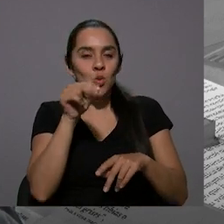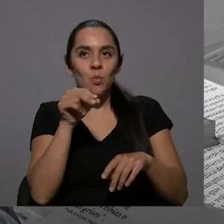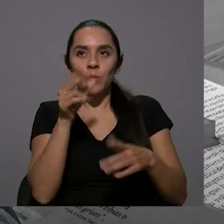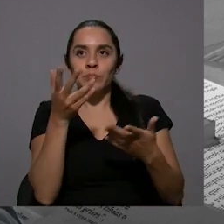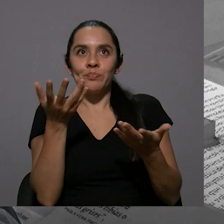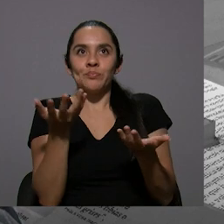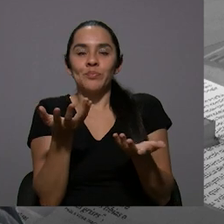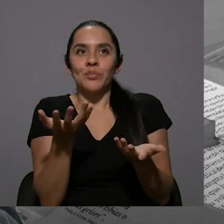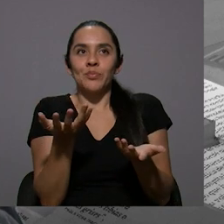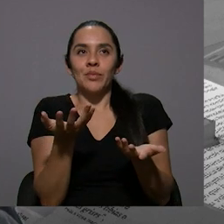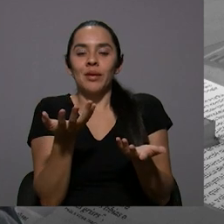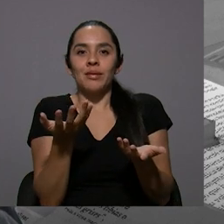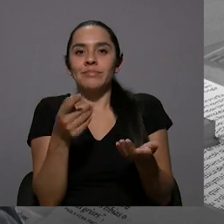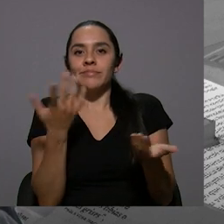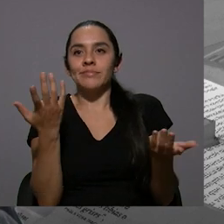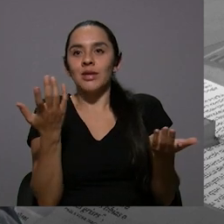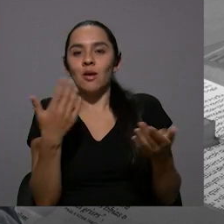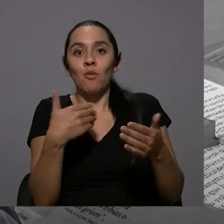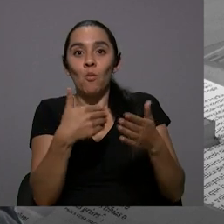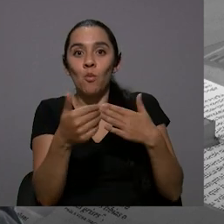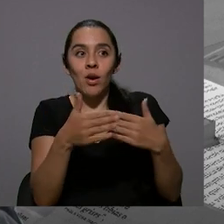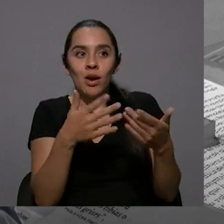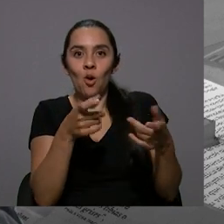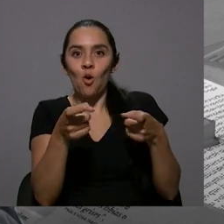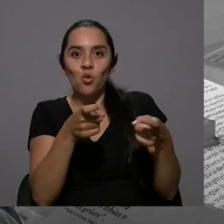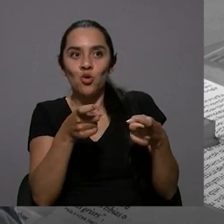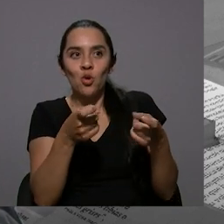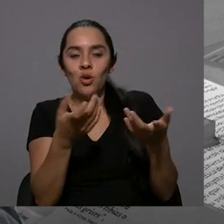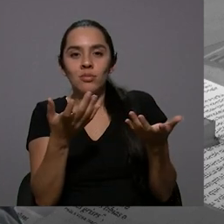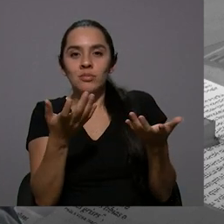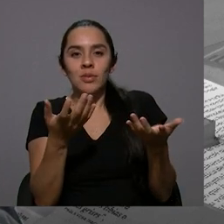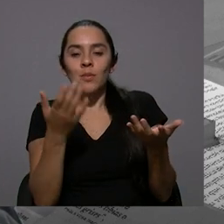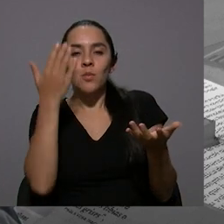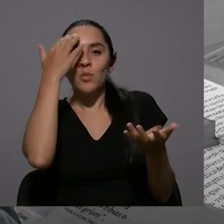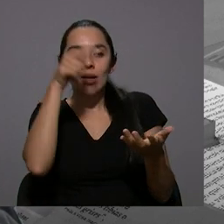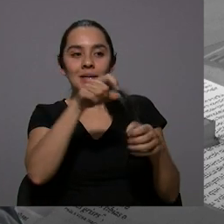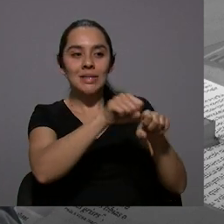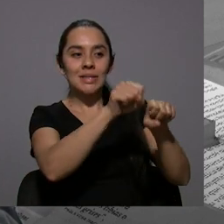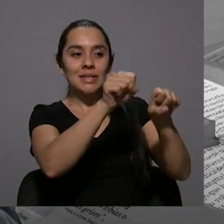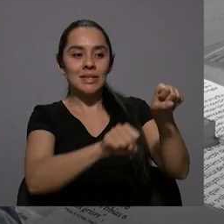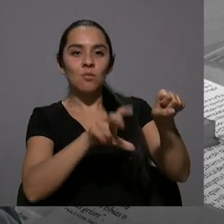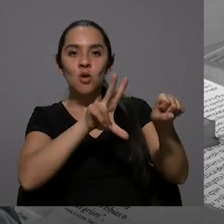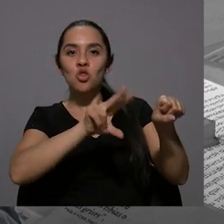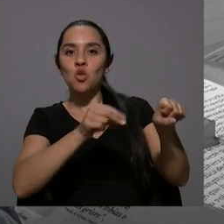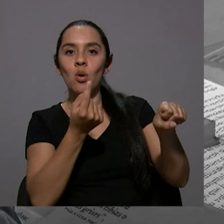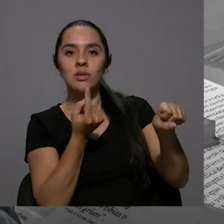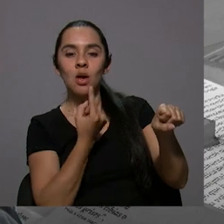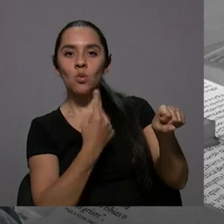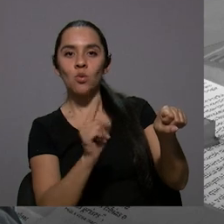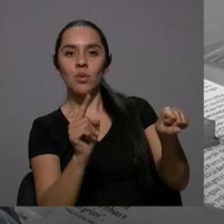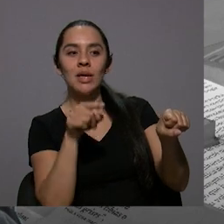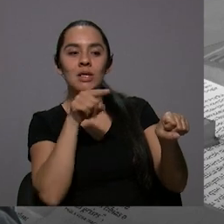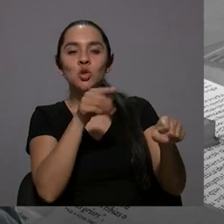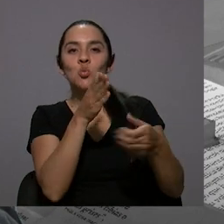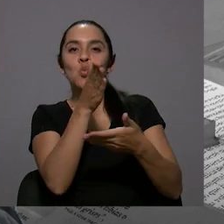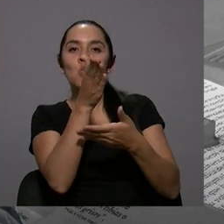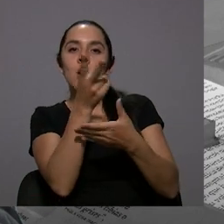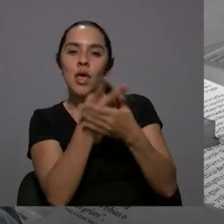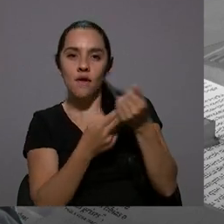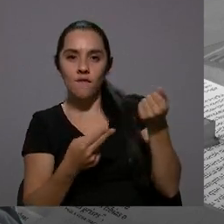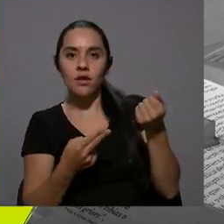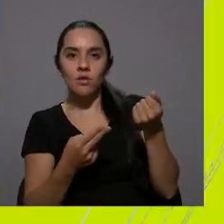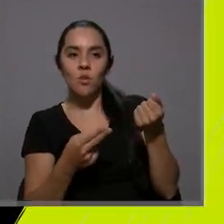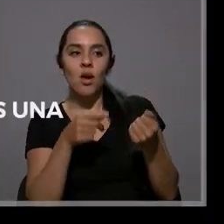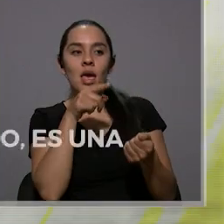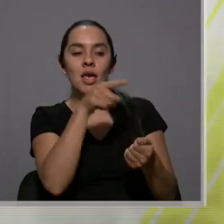vuele digamos que sea cualquier control el que no se pueda hacer es porque es un sistema que no es automatizado es un híbrido es decir